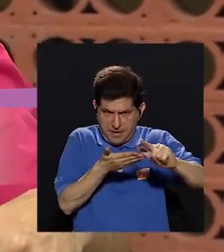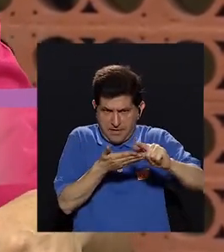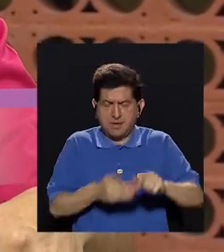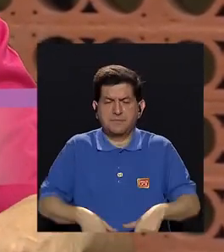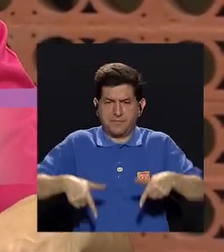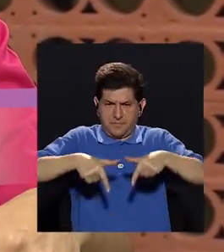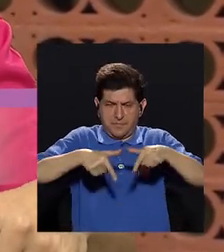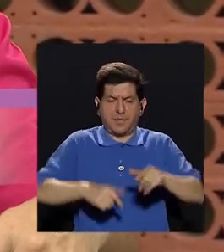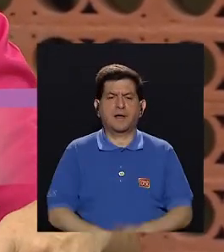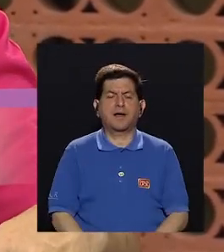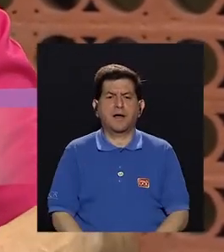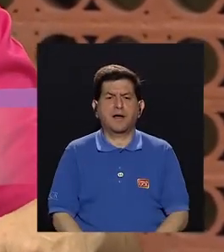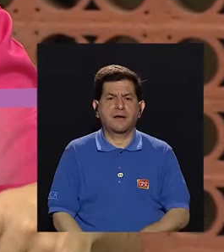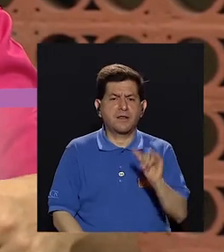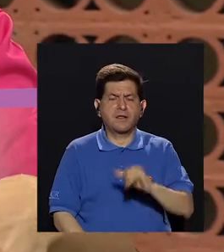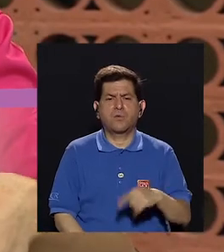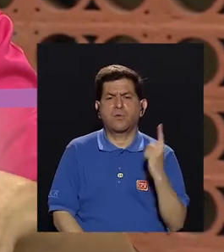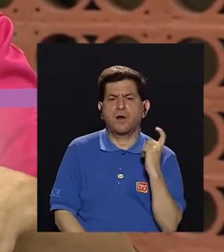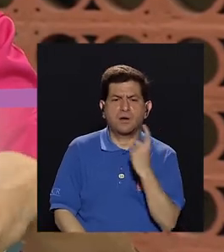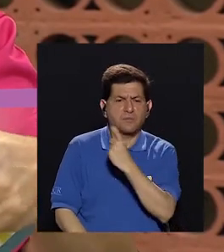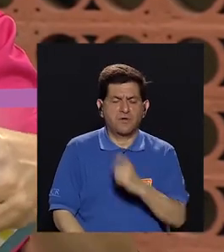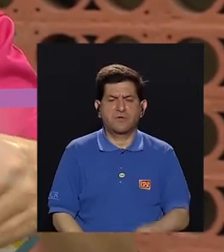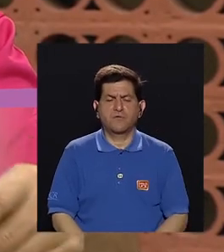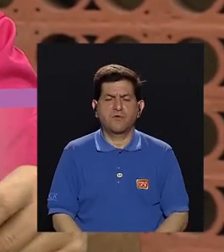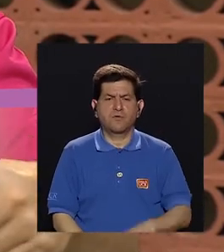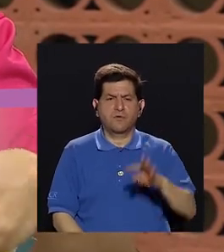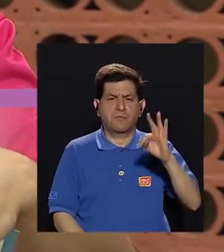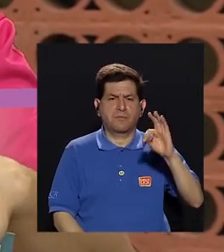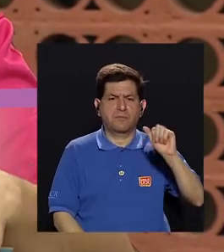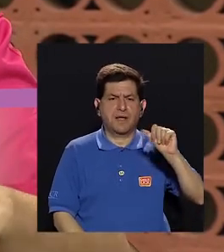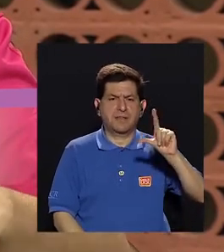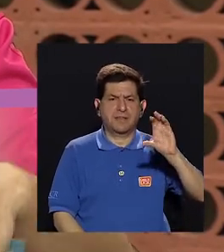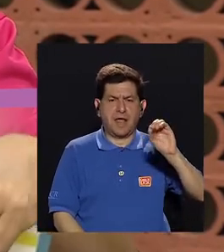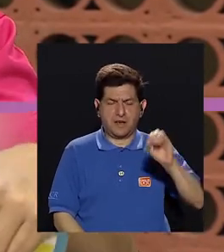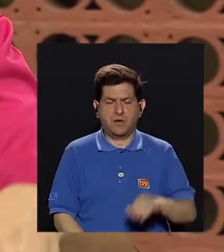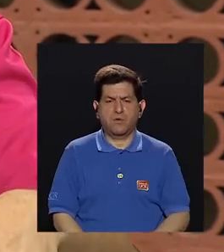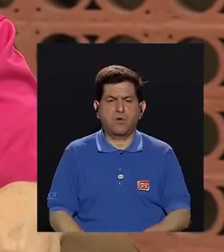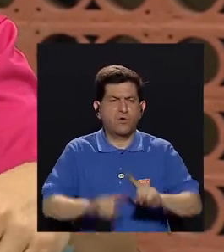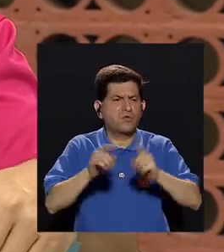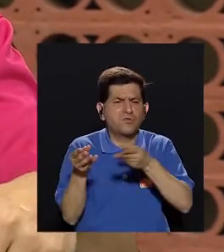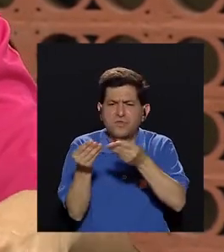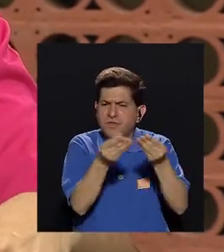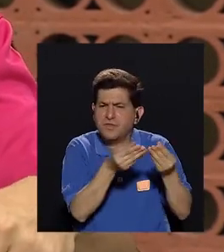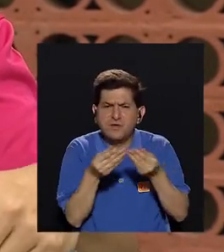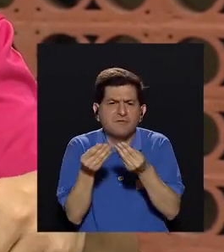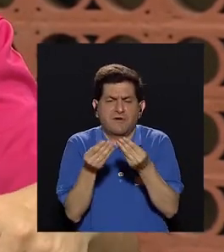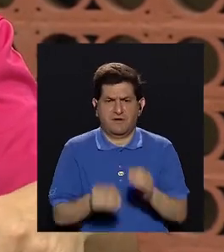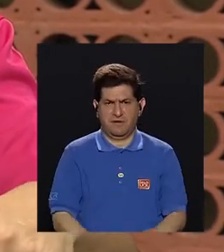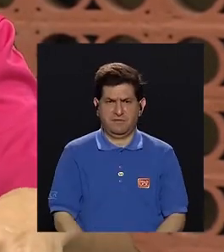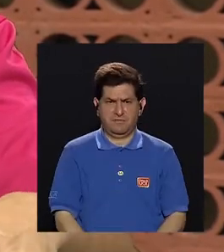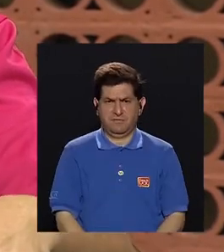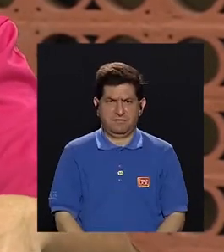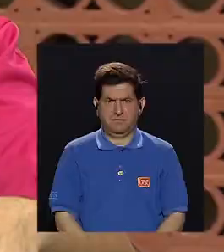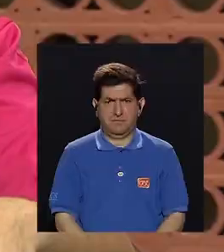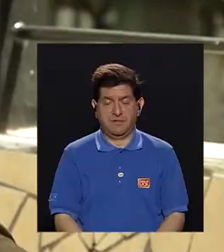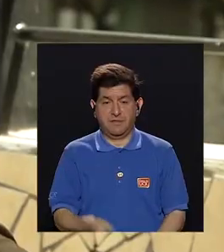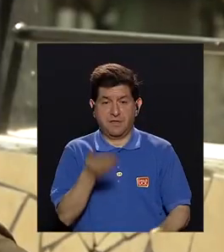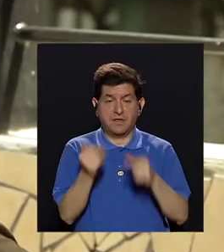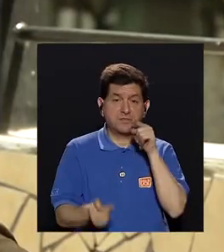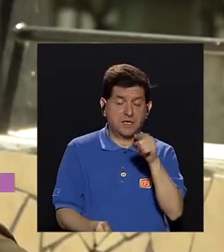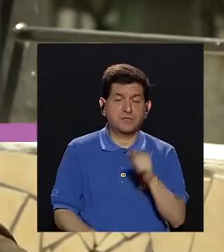todos estos productos, hoy en día desde su expertise, ¿se recomiendan, no se recomiendan? Ok,